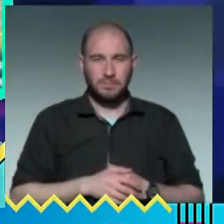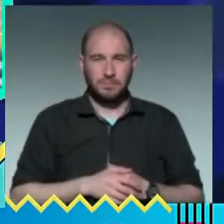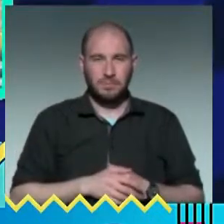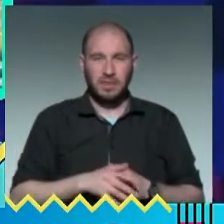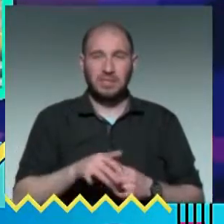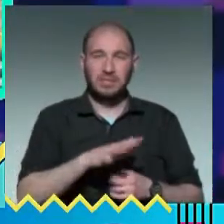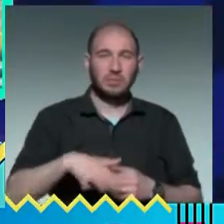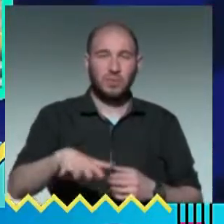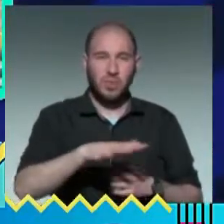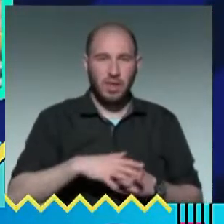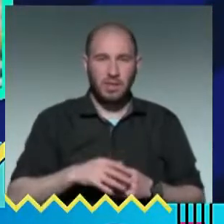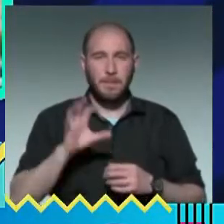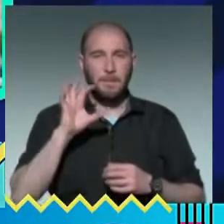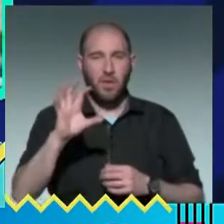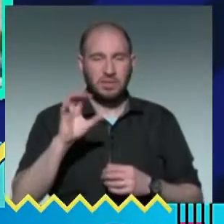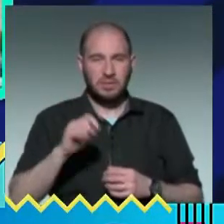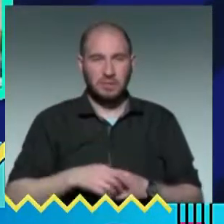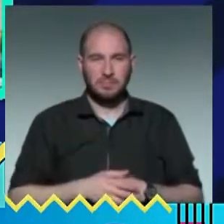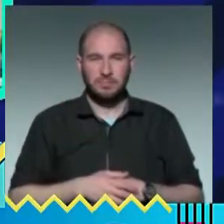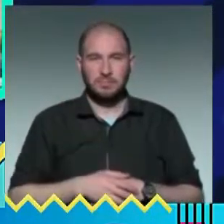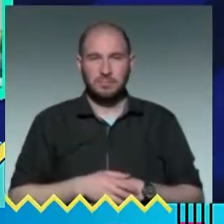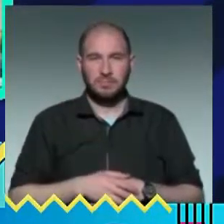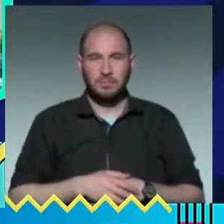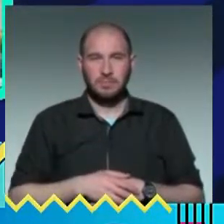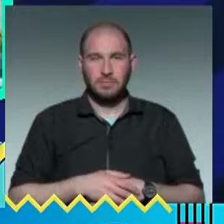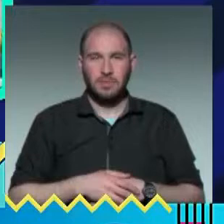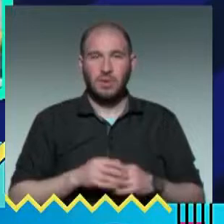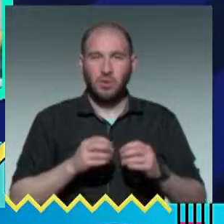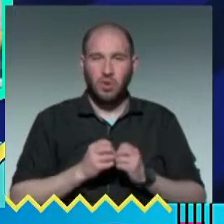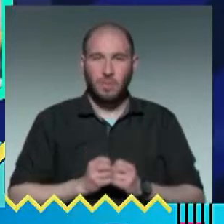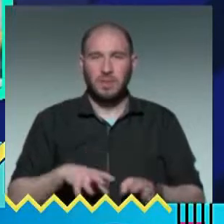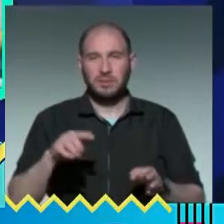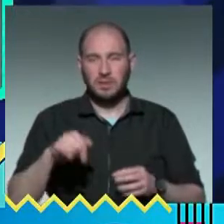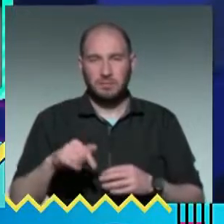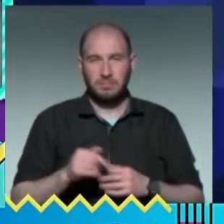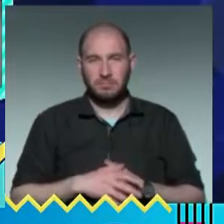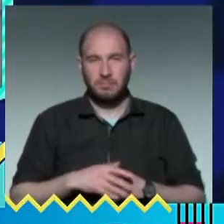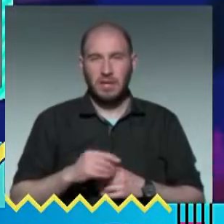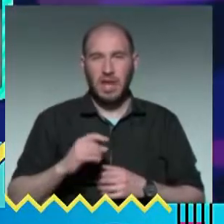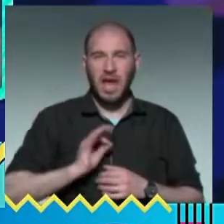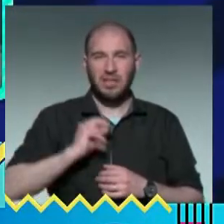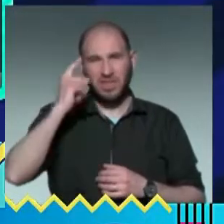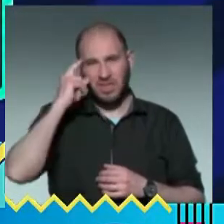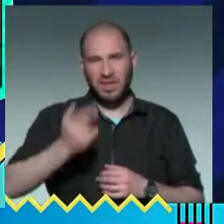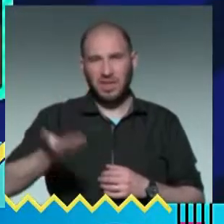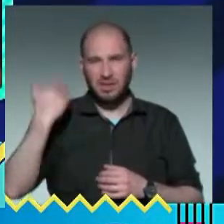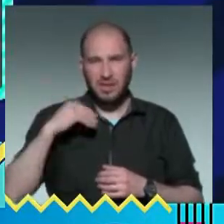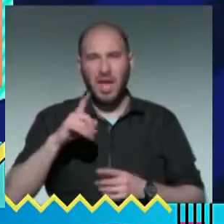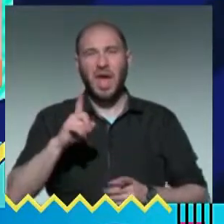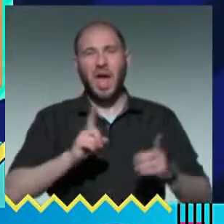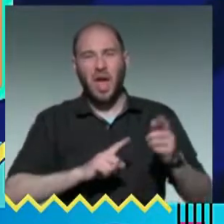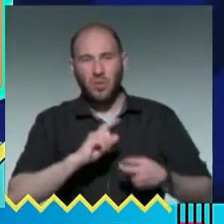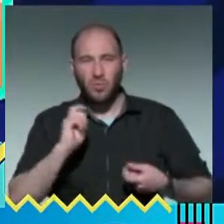como ciudad, digamos, y como provincia, habremos empezado esto 10 años, digamos, con